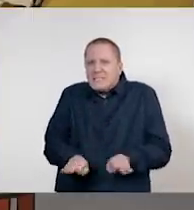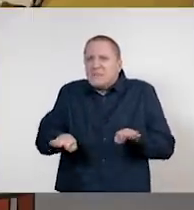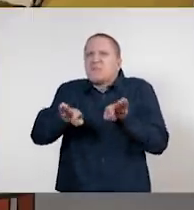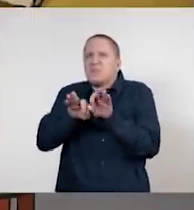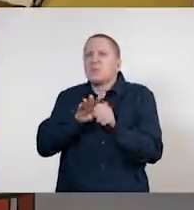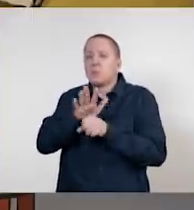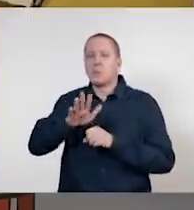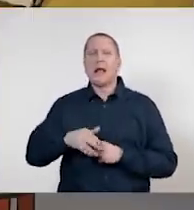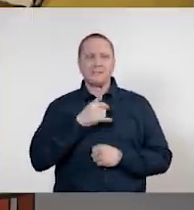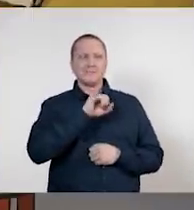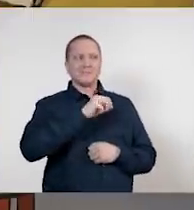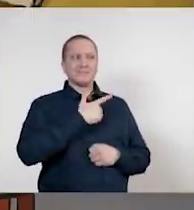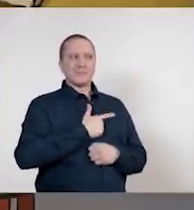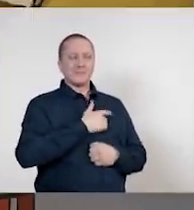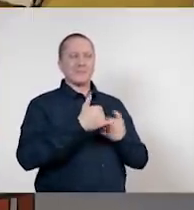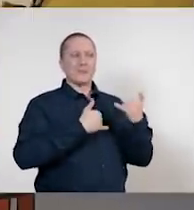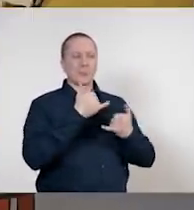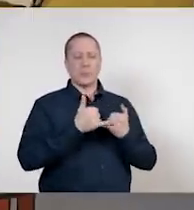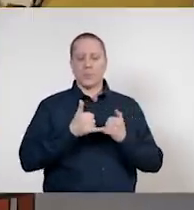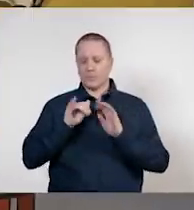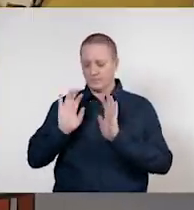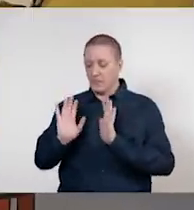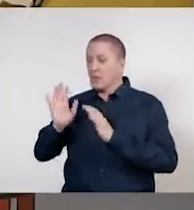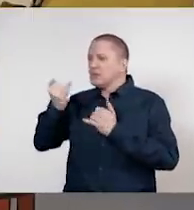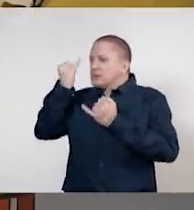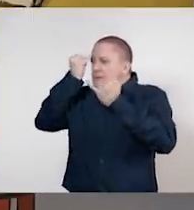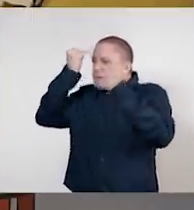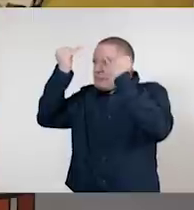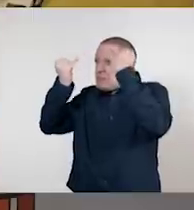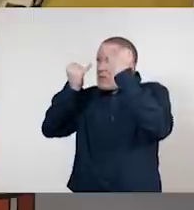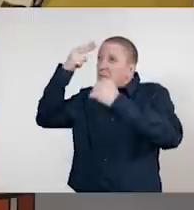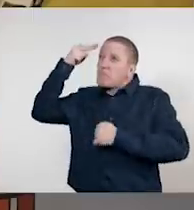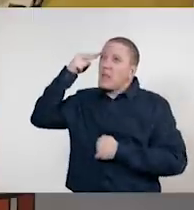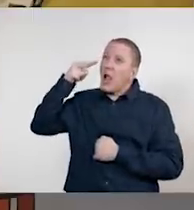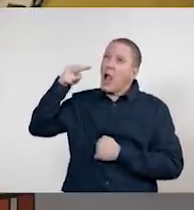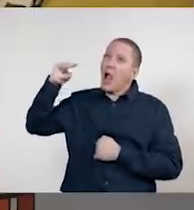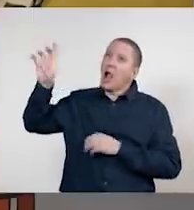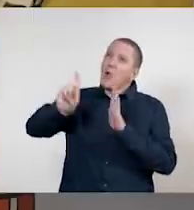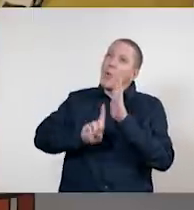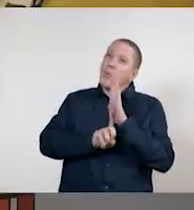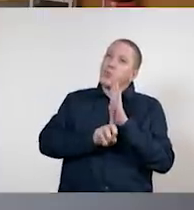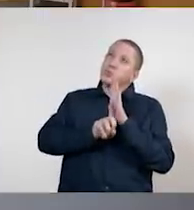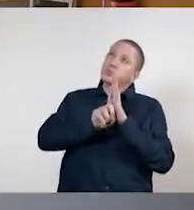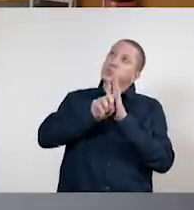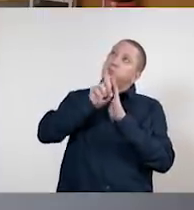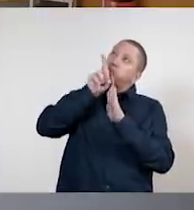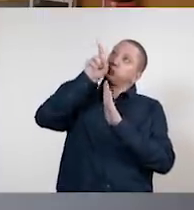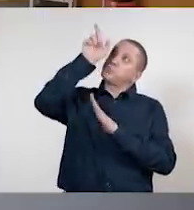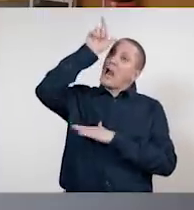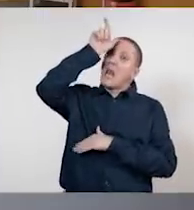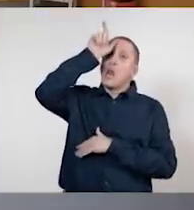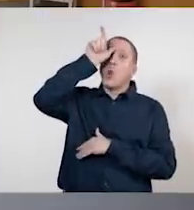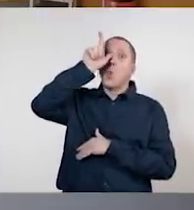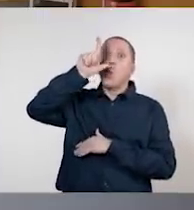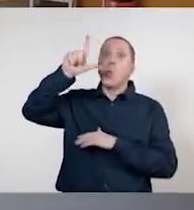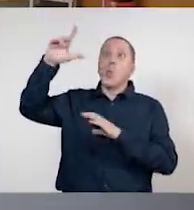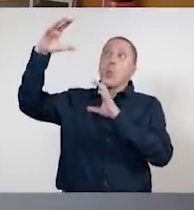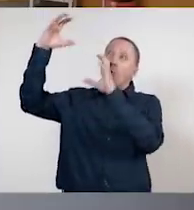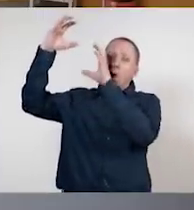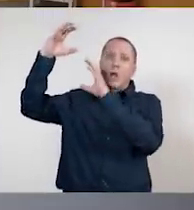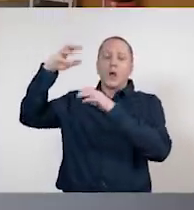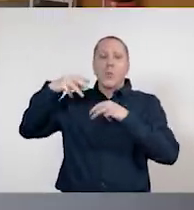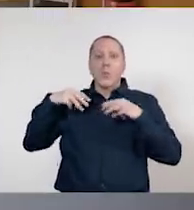con los juegos? Sí, me parece muy bien. Me encantan los juegos. Perfecto. Entonces, vamos a imaginar que viajamos a la luna. Ajá.